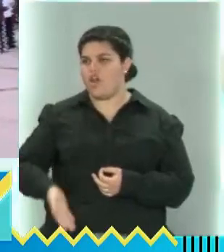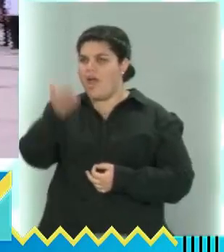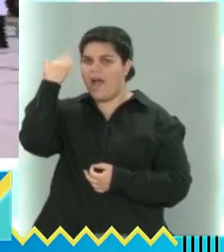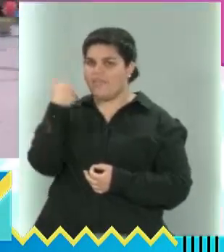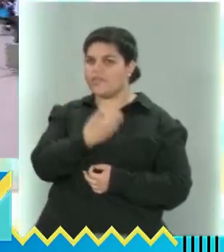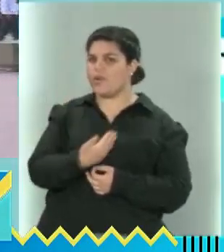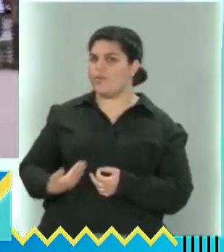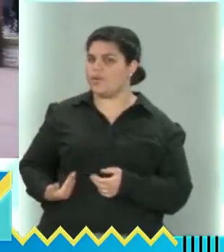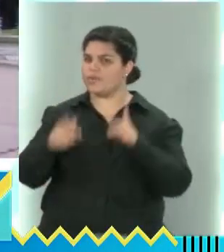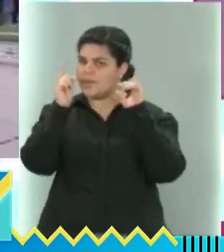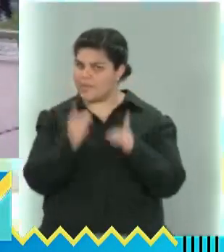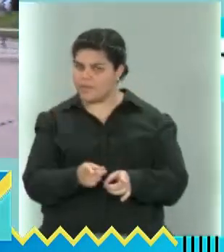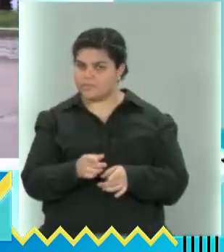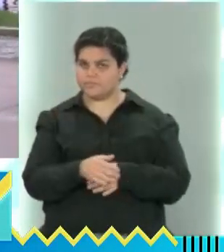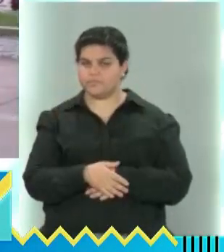gobiernos,